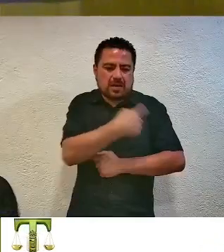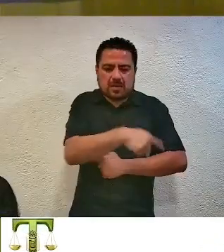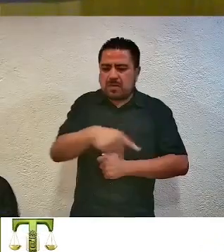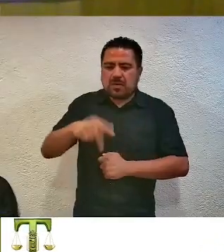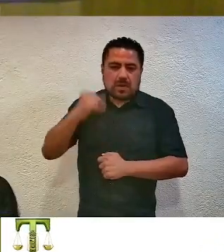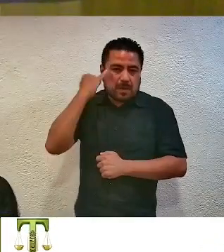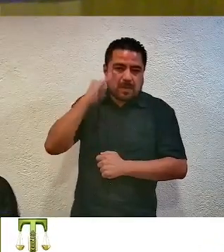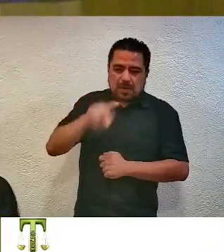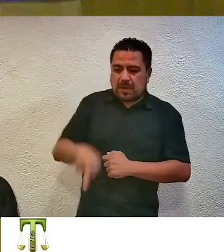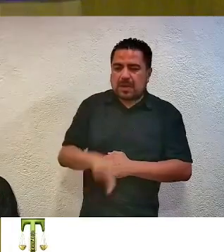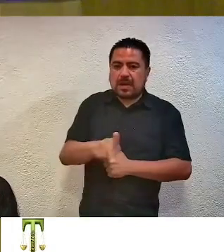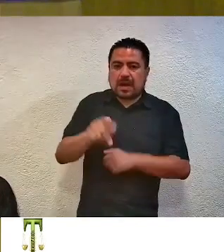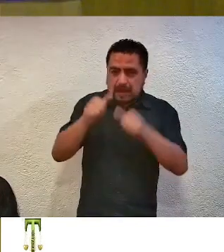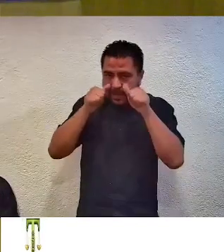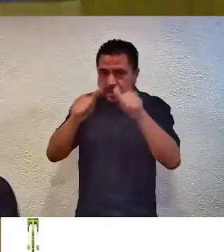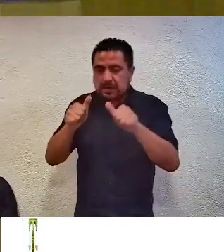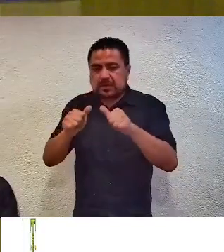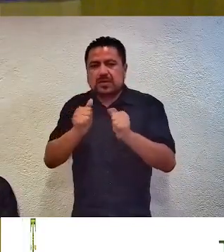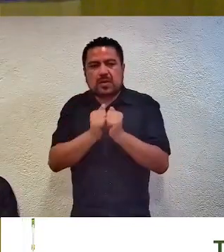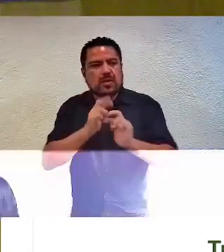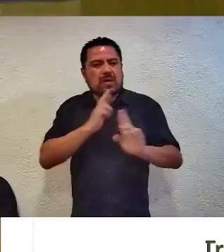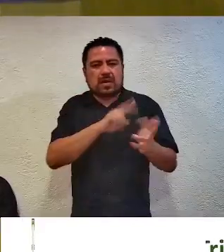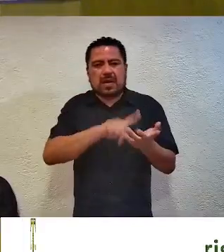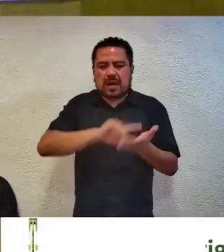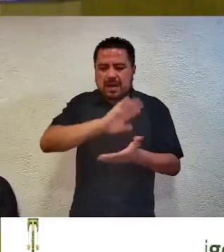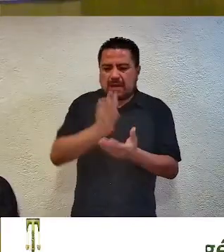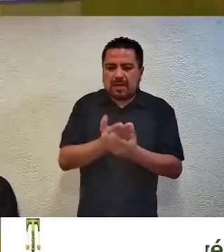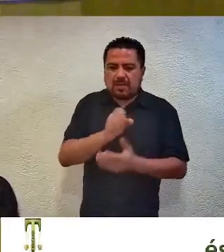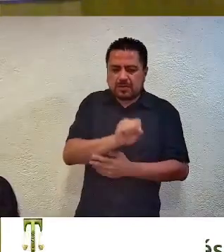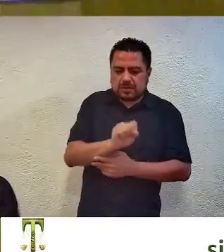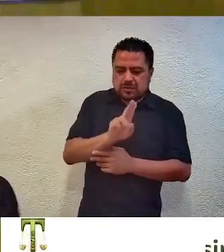pueblos indígenas en atención a la resolución del expediente